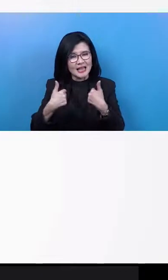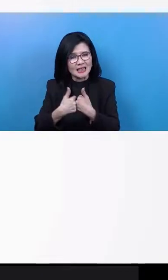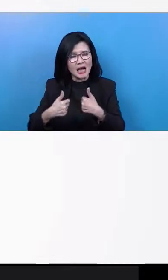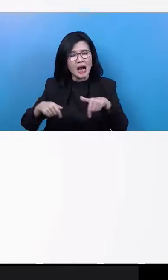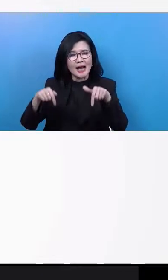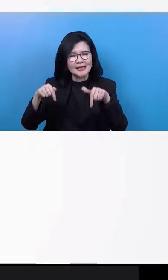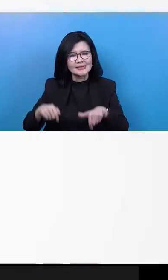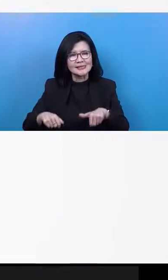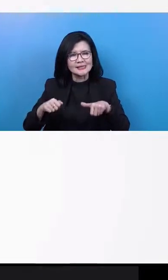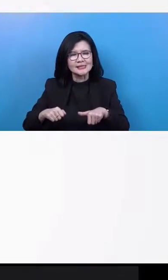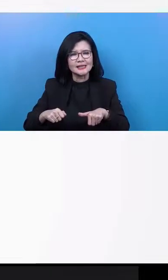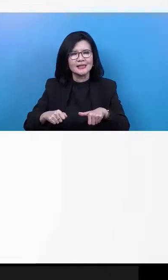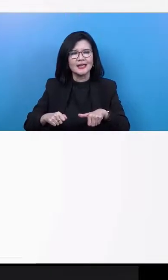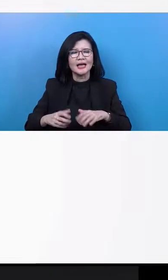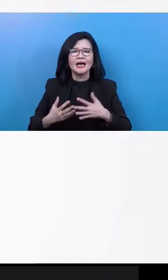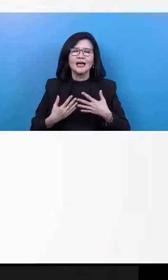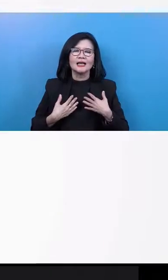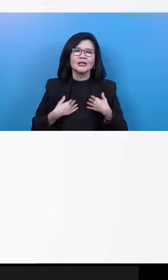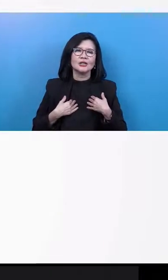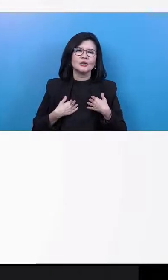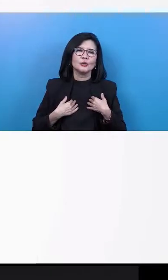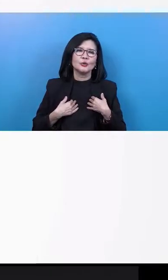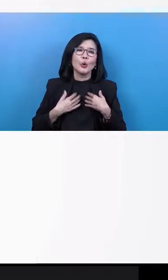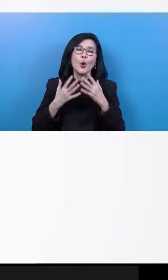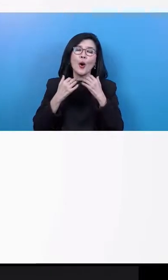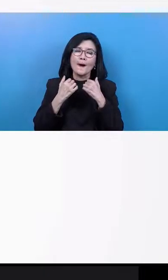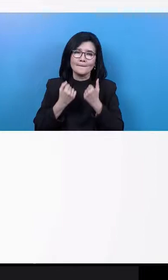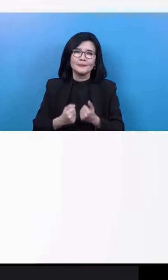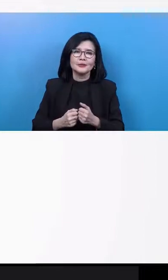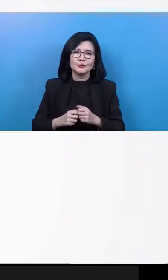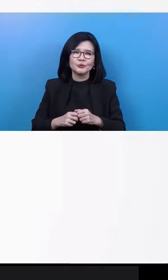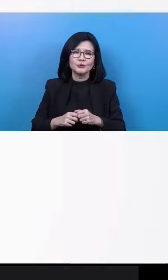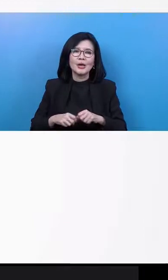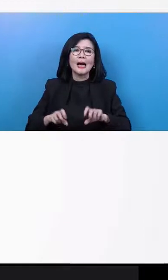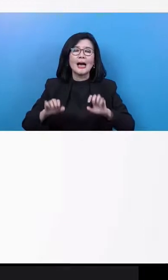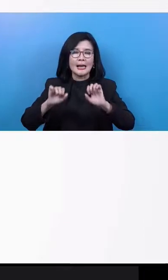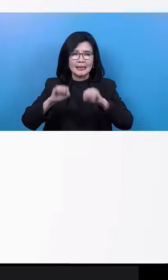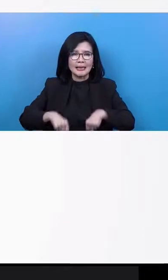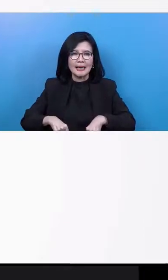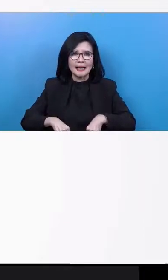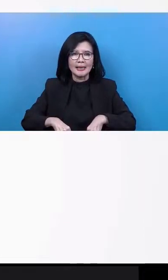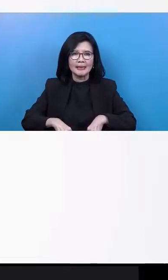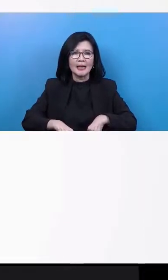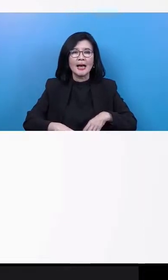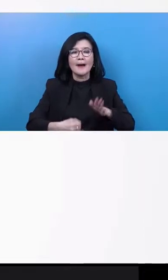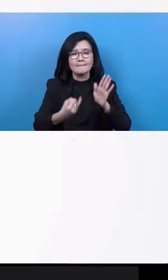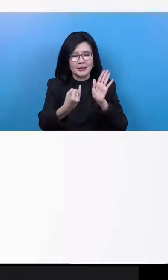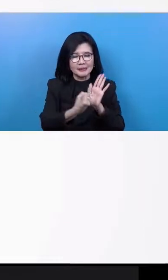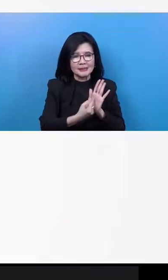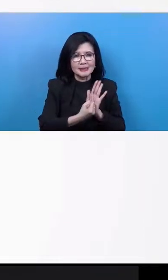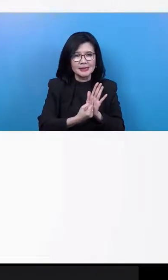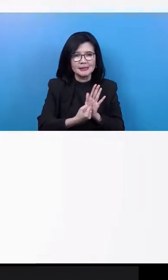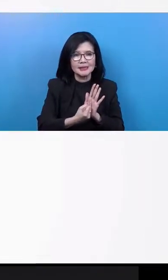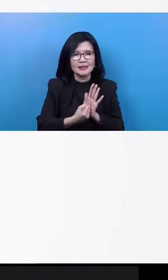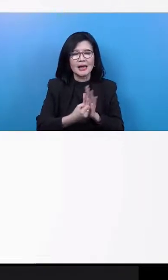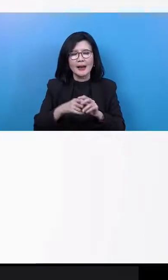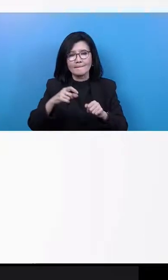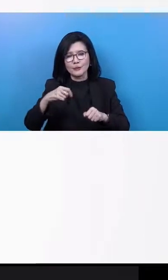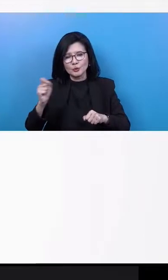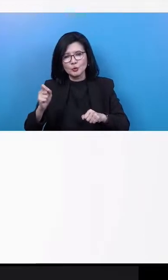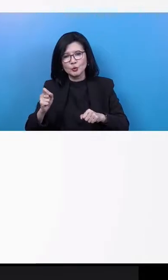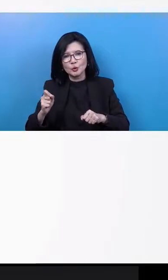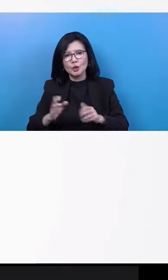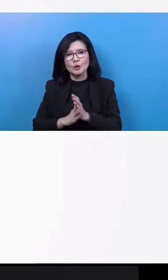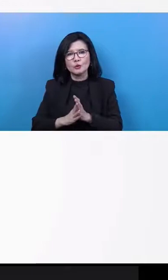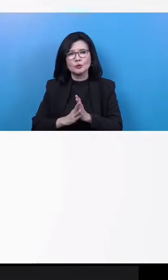acciones acertadas que nos permitan reducir el impacto, orientar nuestros esfuerzos para atender